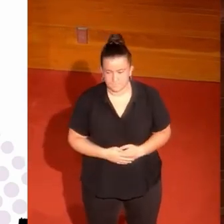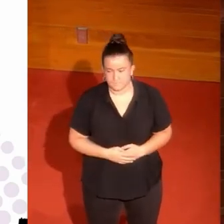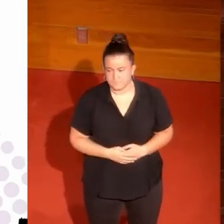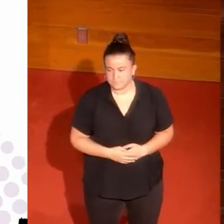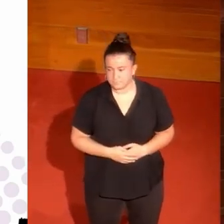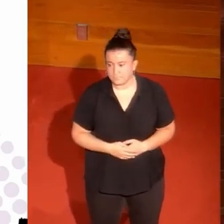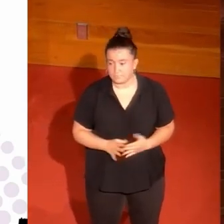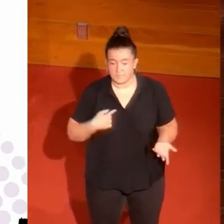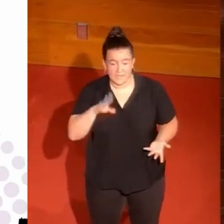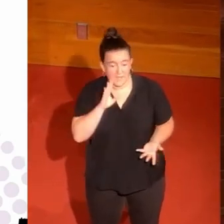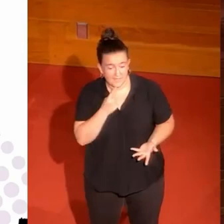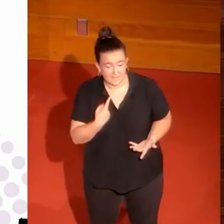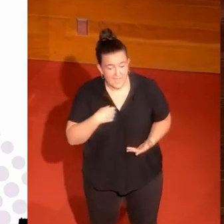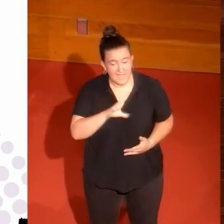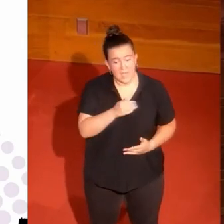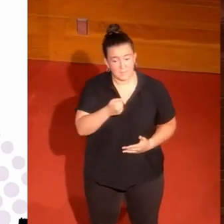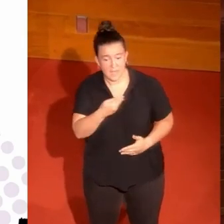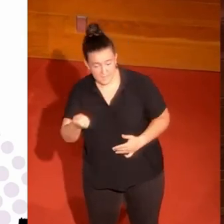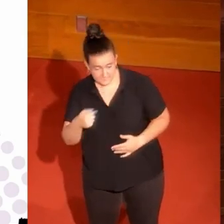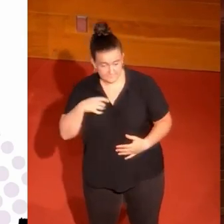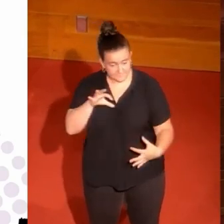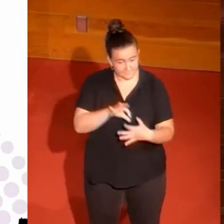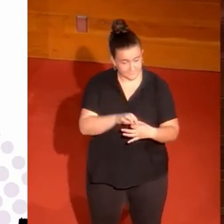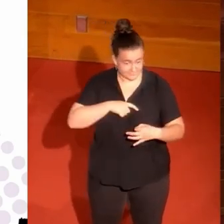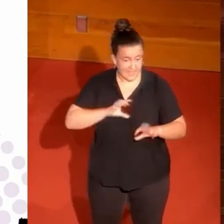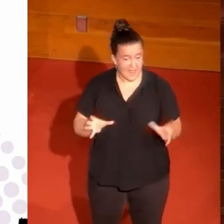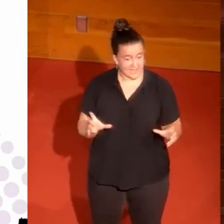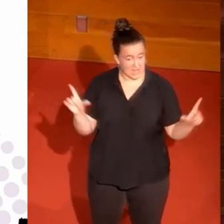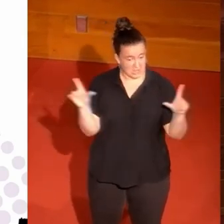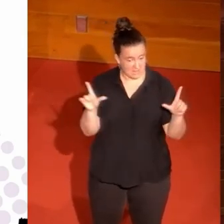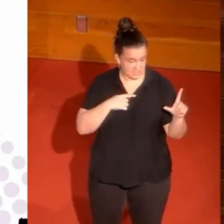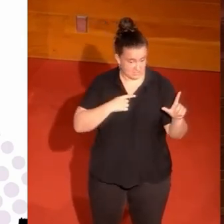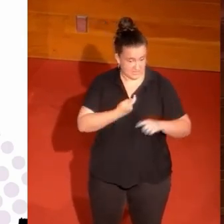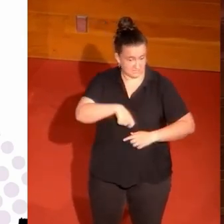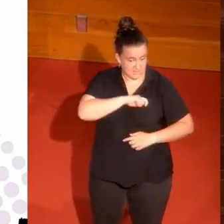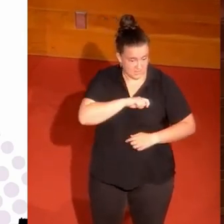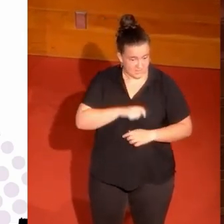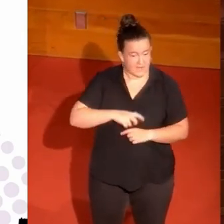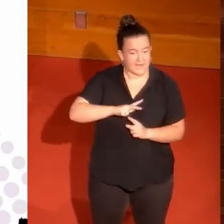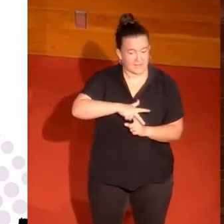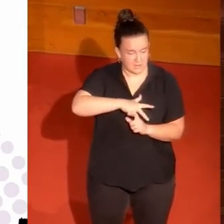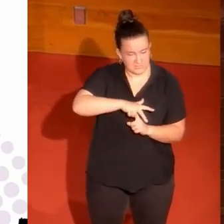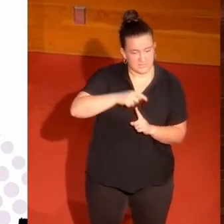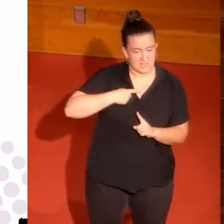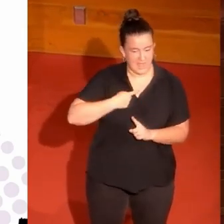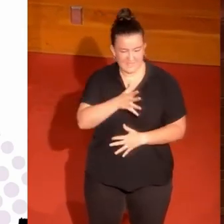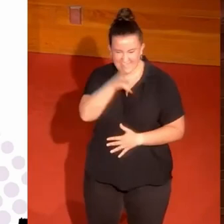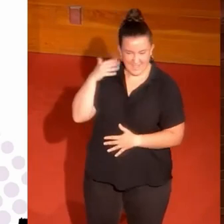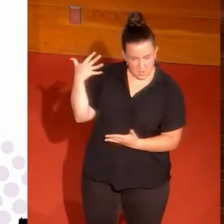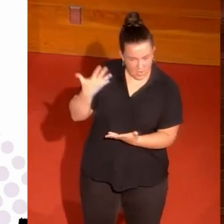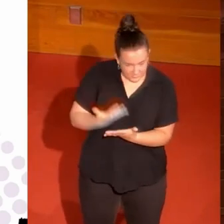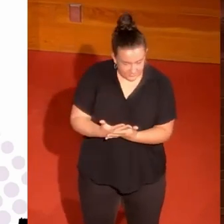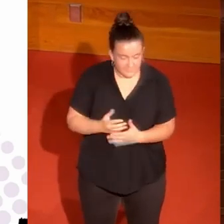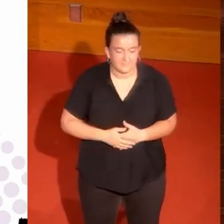bueno decía que baba está vinculada a radio televisión española desde hace más de 5 años donde entre otras tareas es